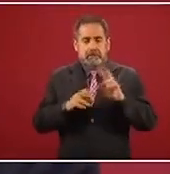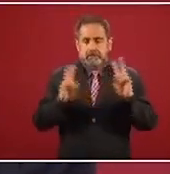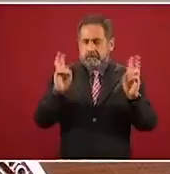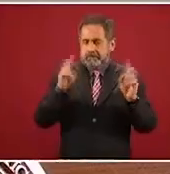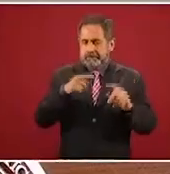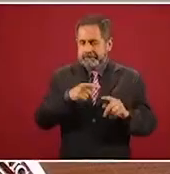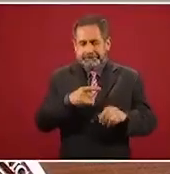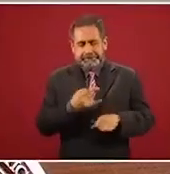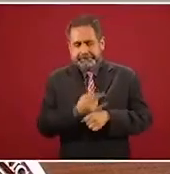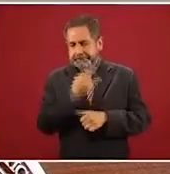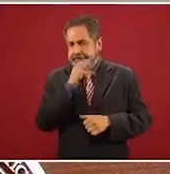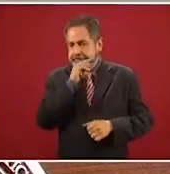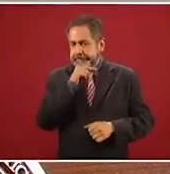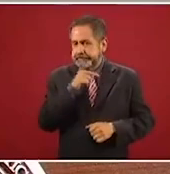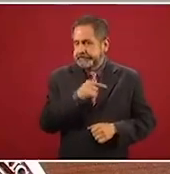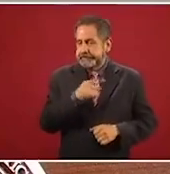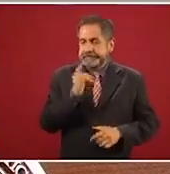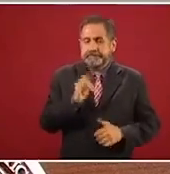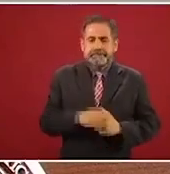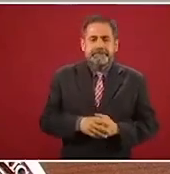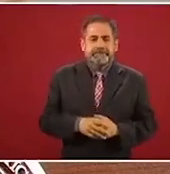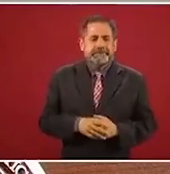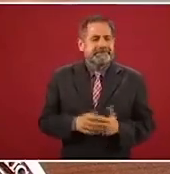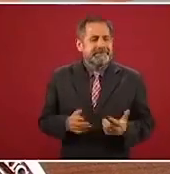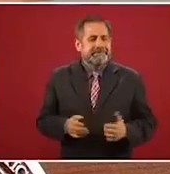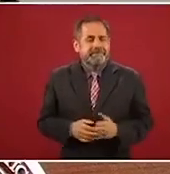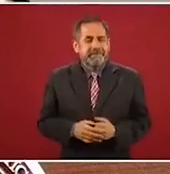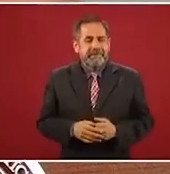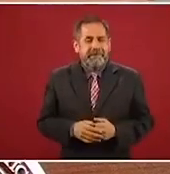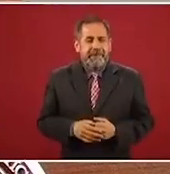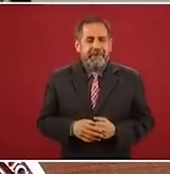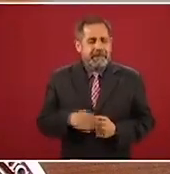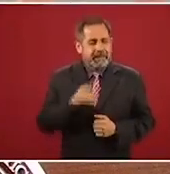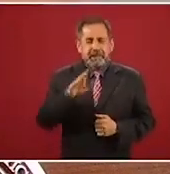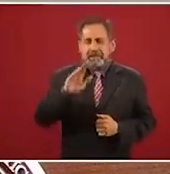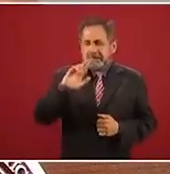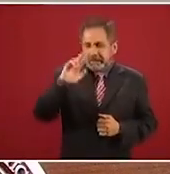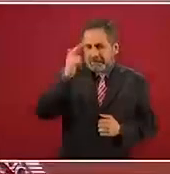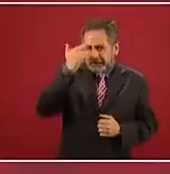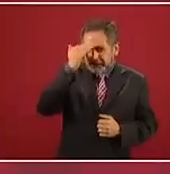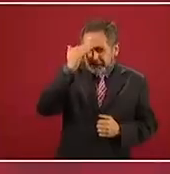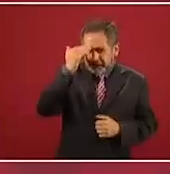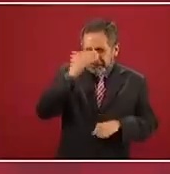Supuestamente. Nada más es cosa de recordarle a